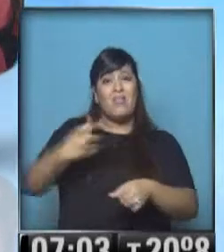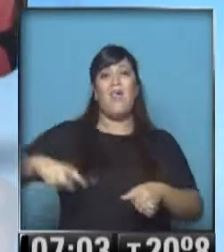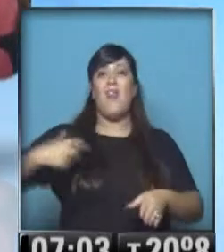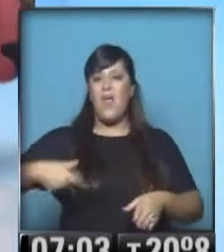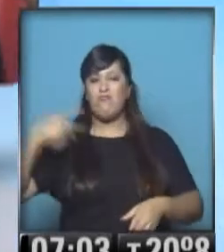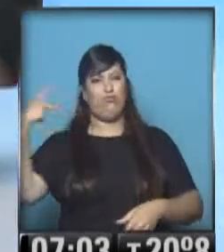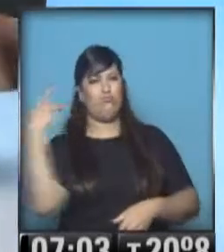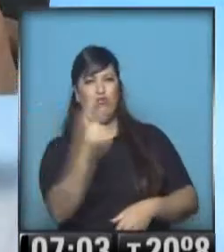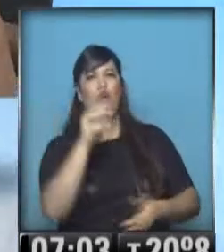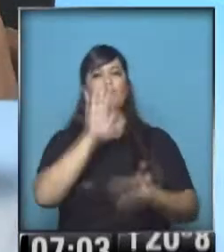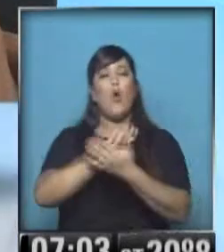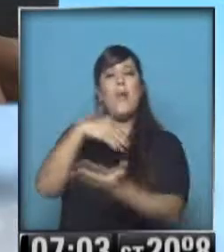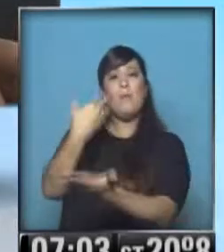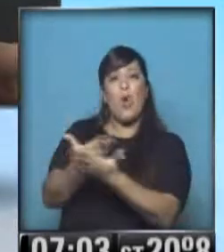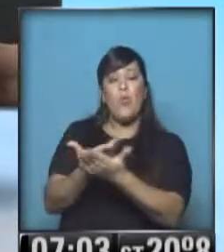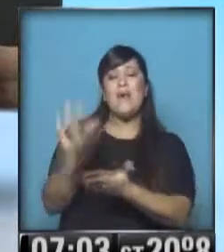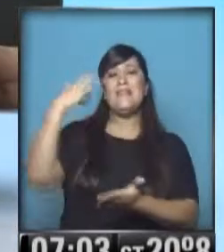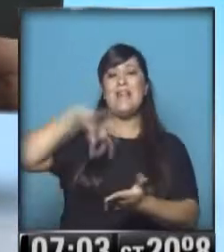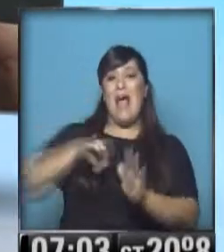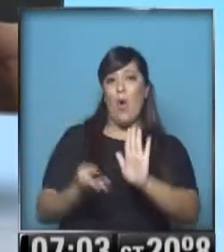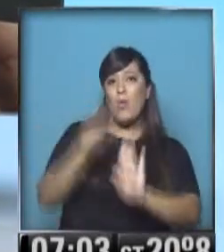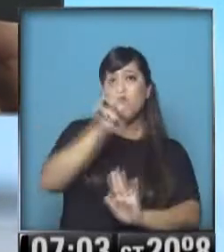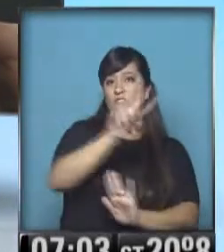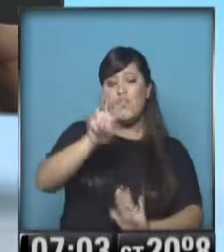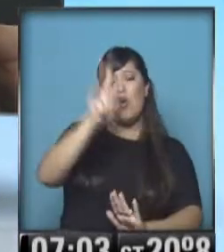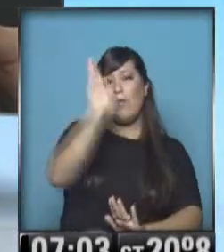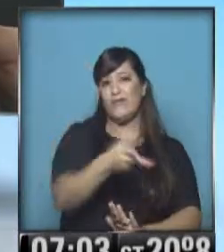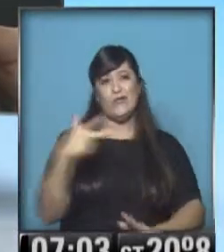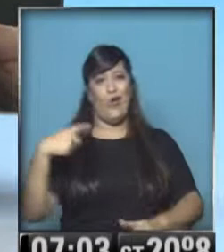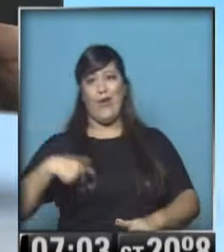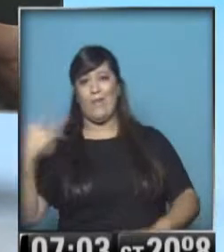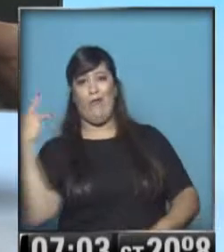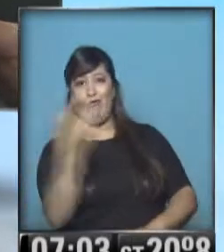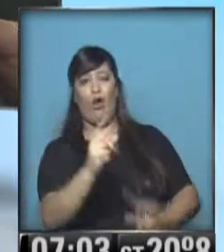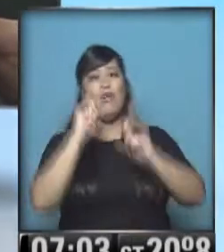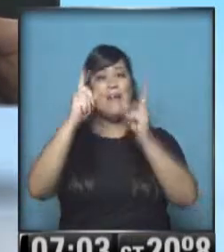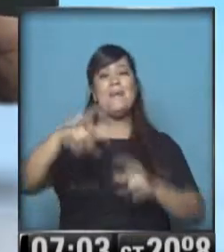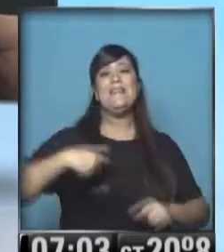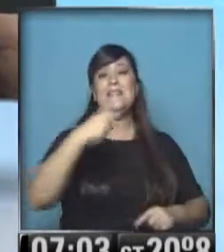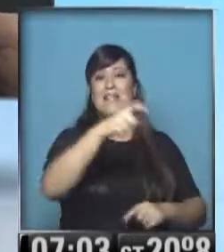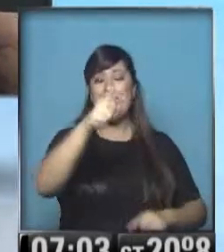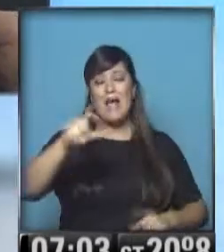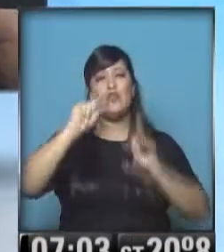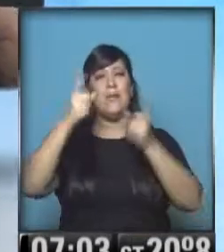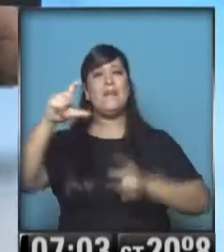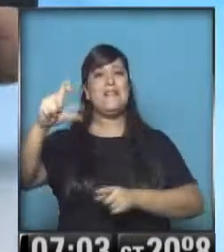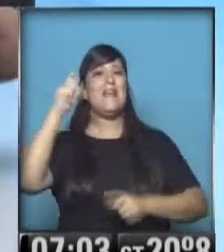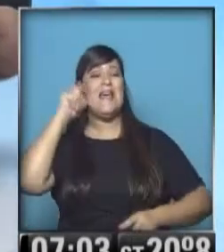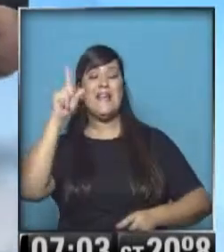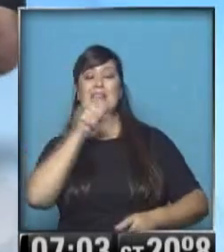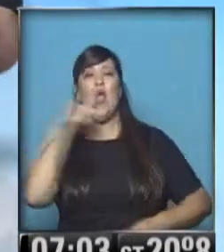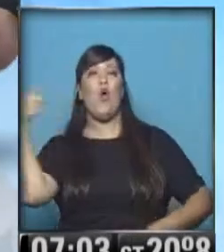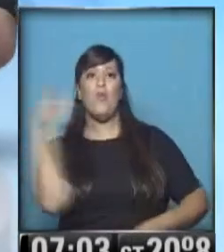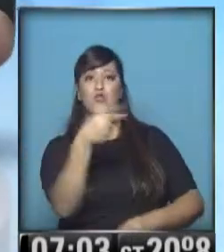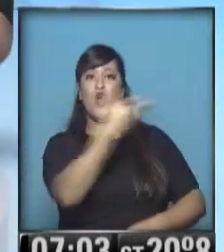rechazara ayer una oferta de aumento del 22%. Por su parte, los sindicatos de transporte y la CGT opositora están analizando un